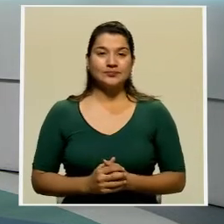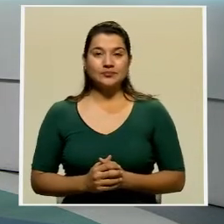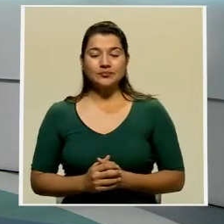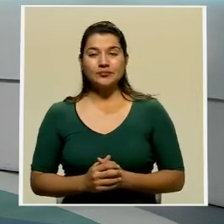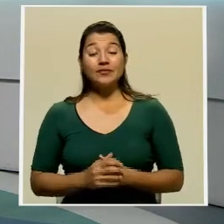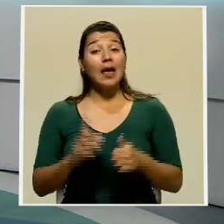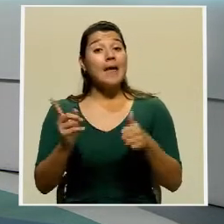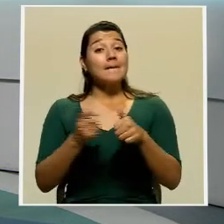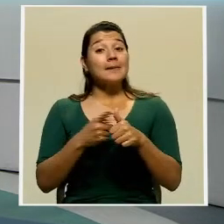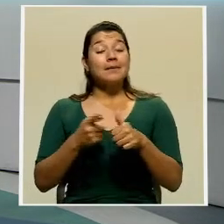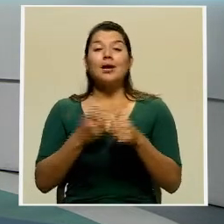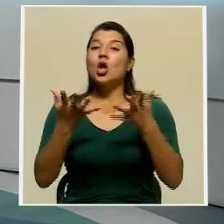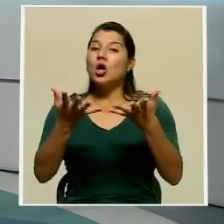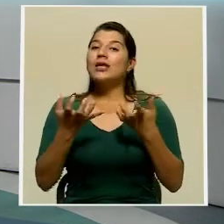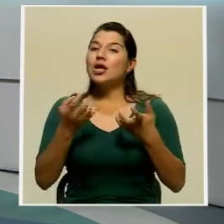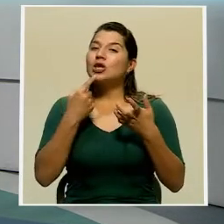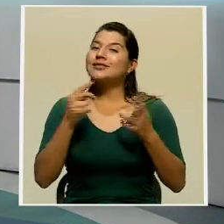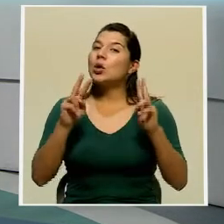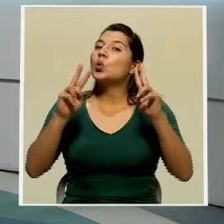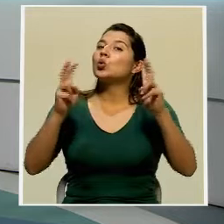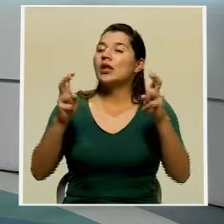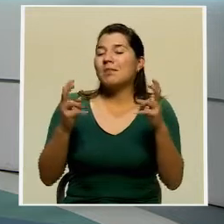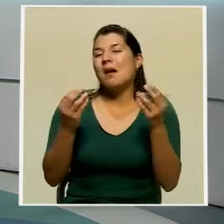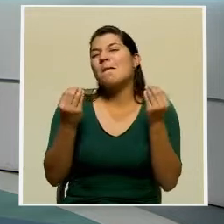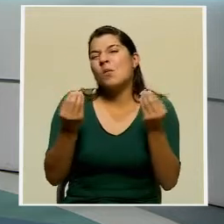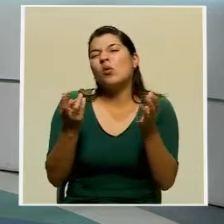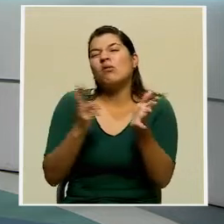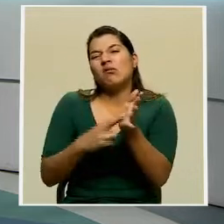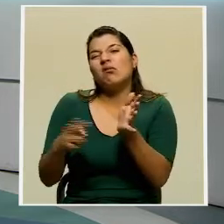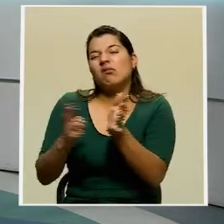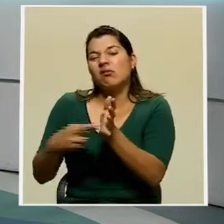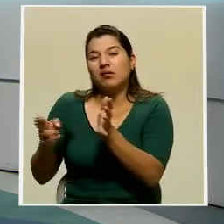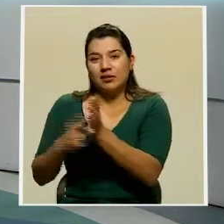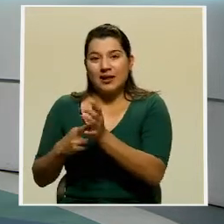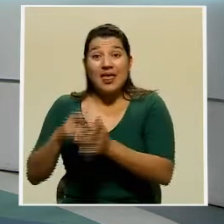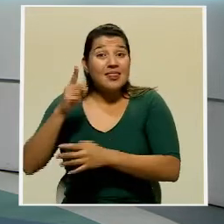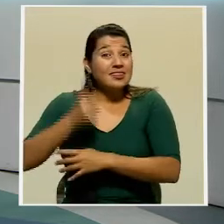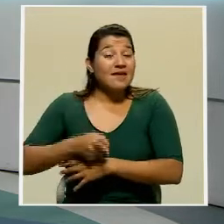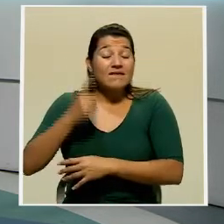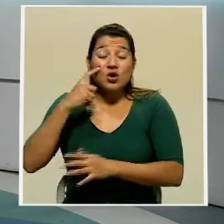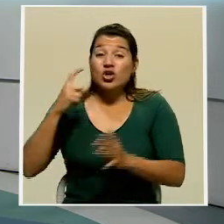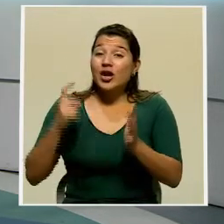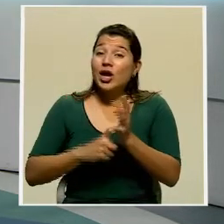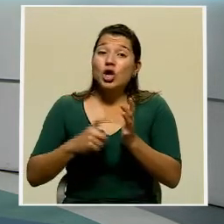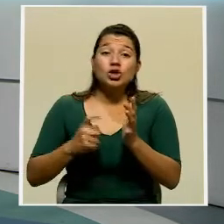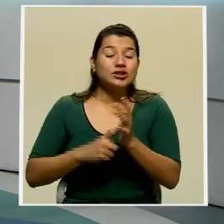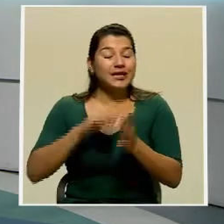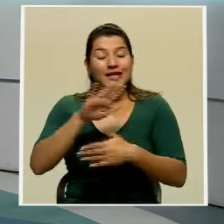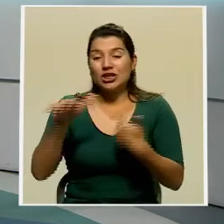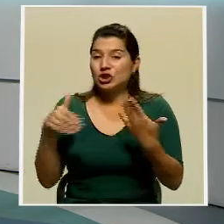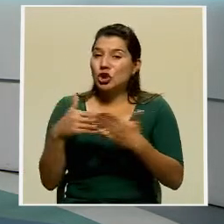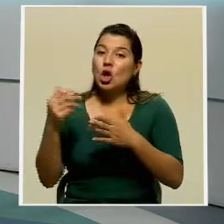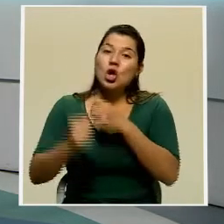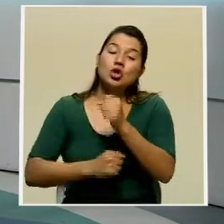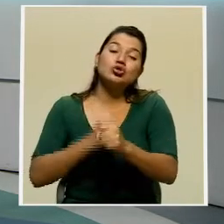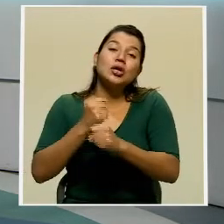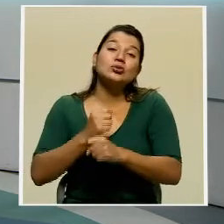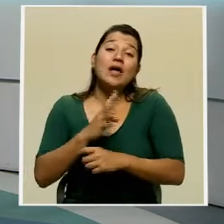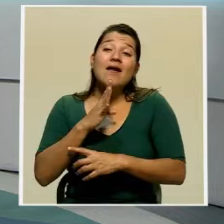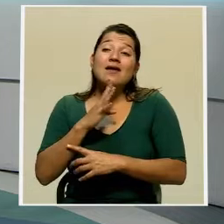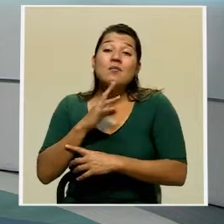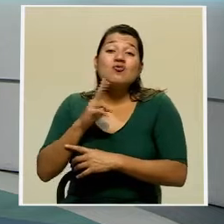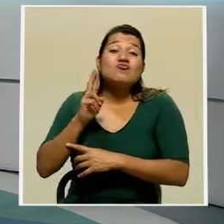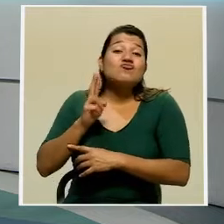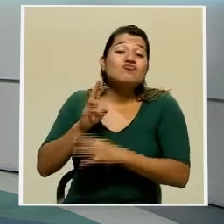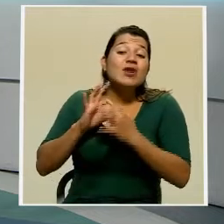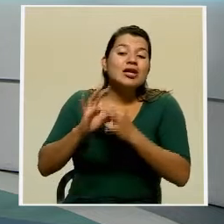televidentes. Primero decir que es un tema bastante trillado, que hay que reconocer que todos los años quizás valoramos o hacemos un